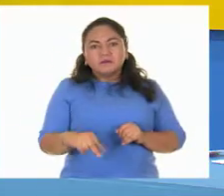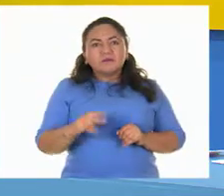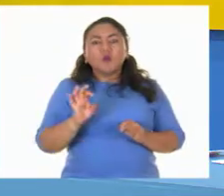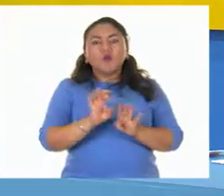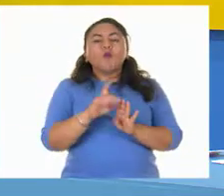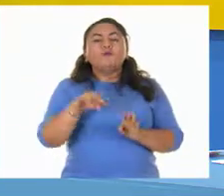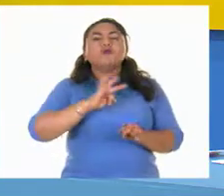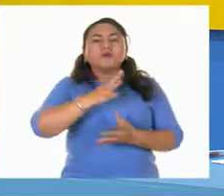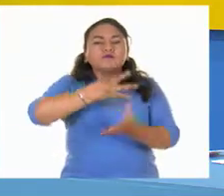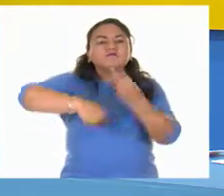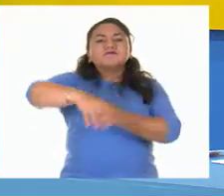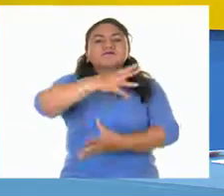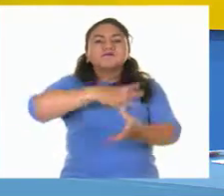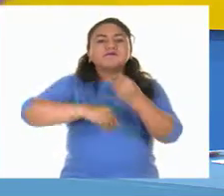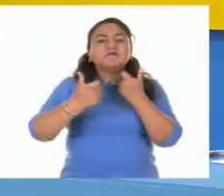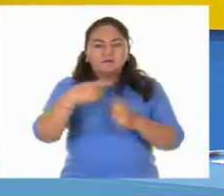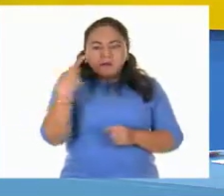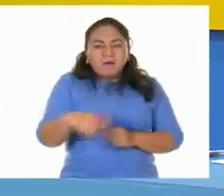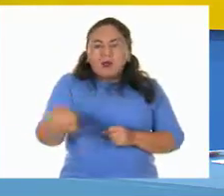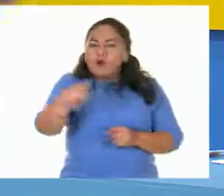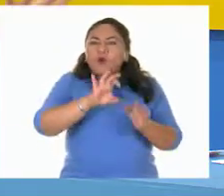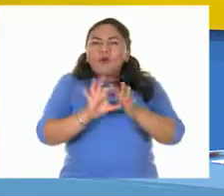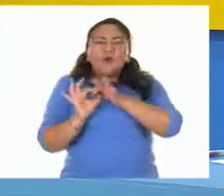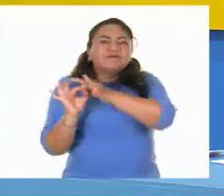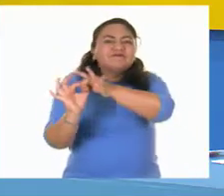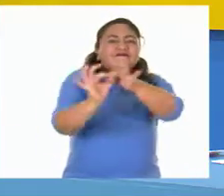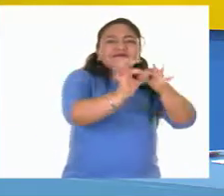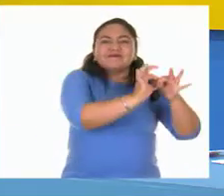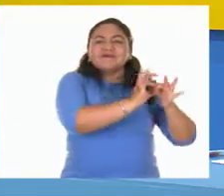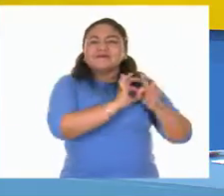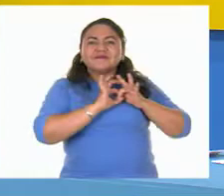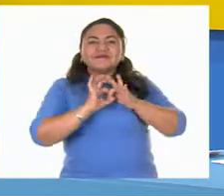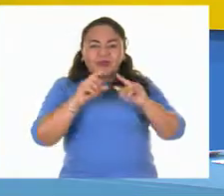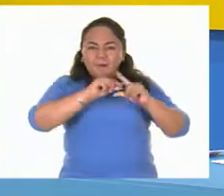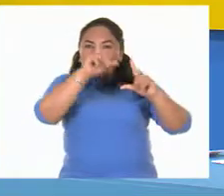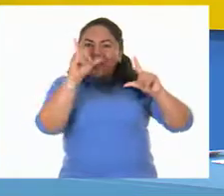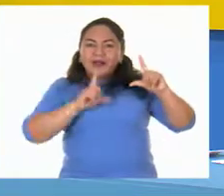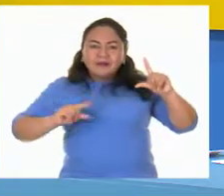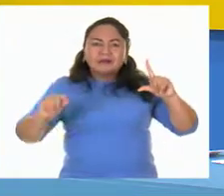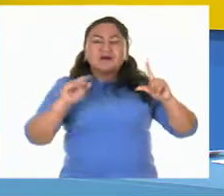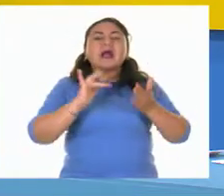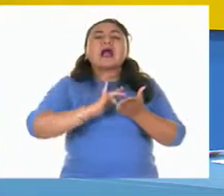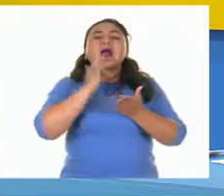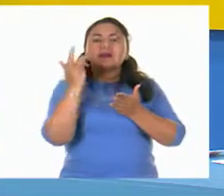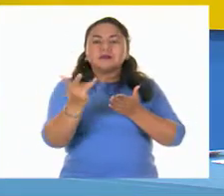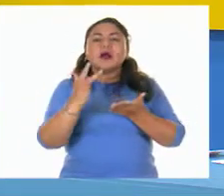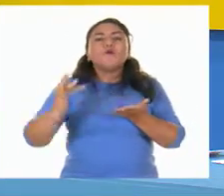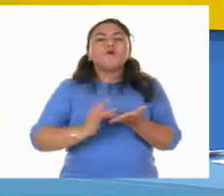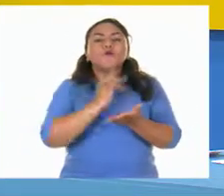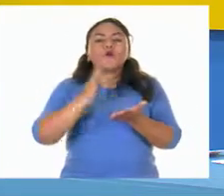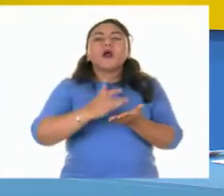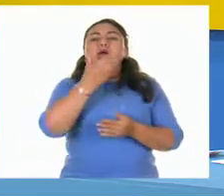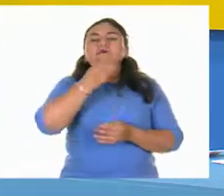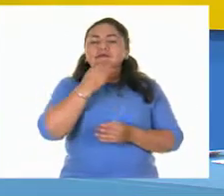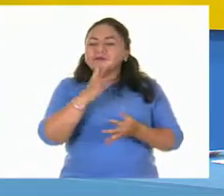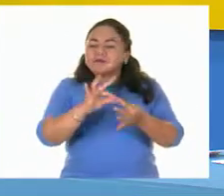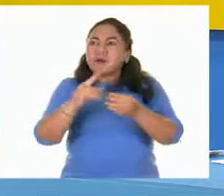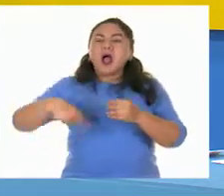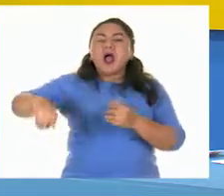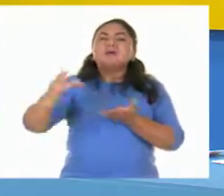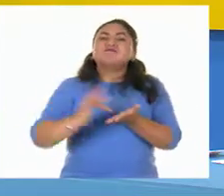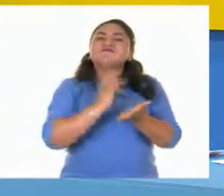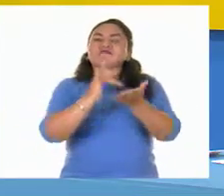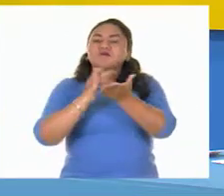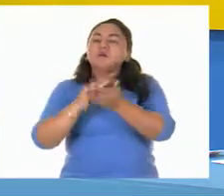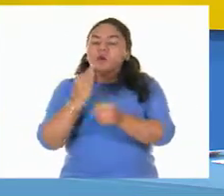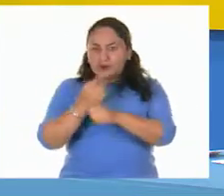económica de México. Había un ánimo nacionalista en el ambiente que se expresó en el gran apoyo popular que recibió Cárdenas. Miren,